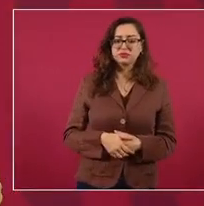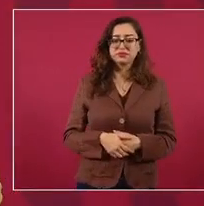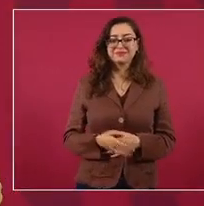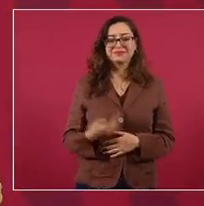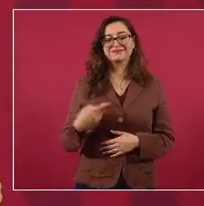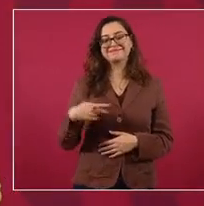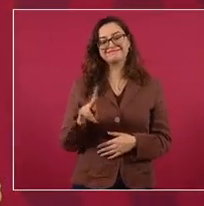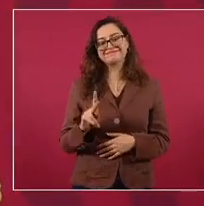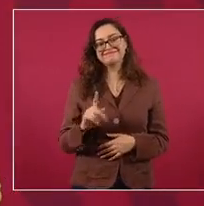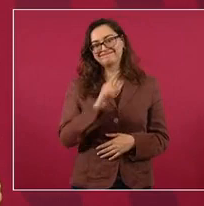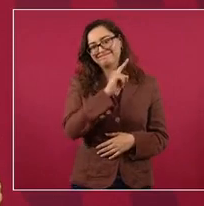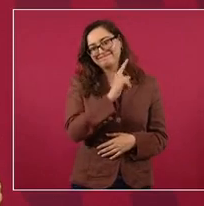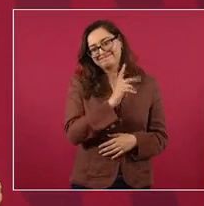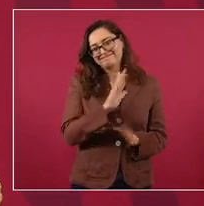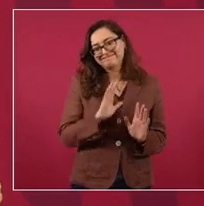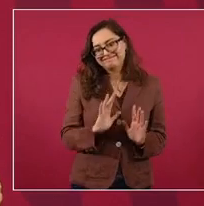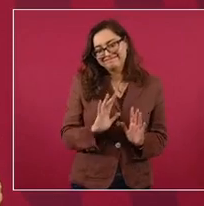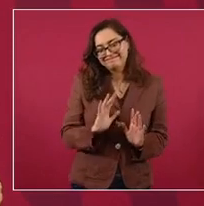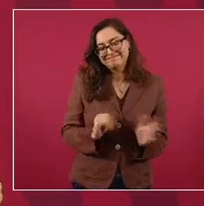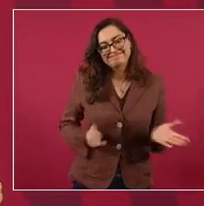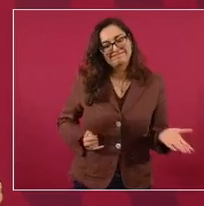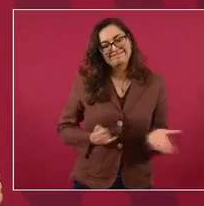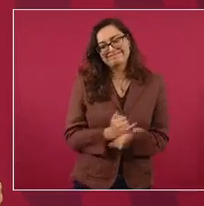Pero a lo mejor